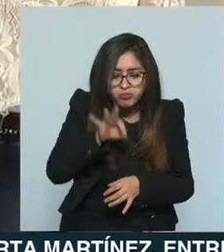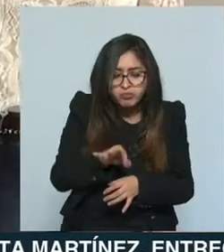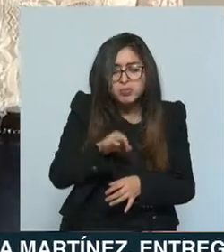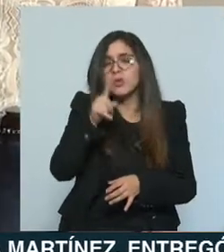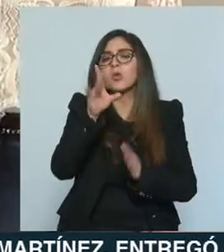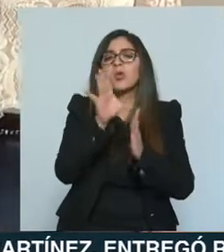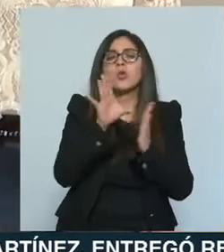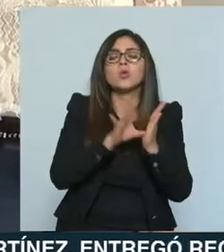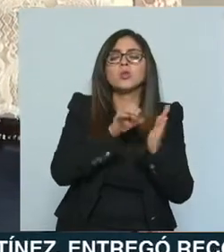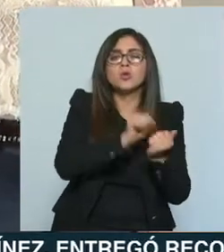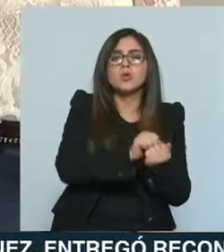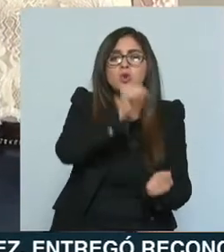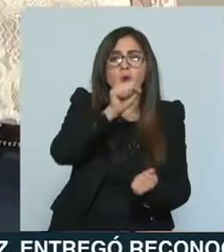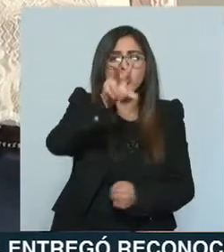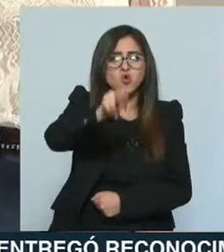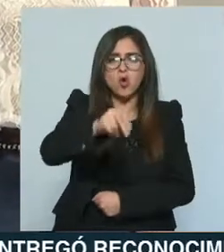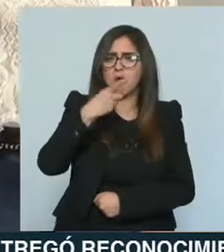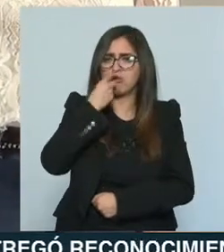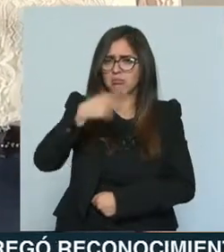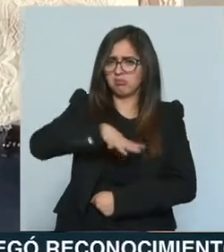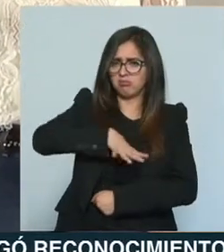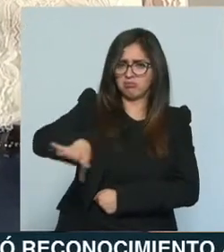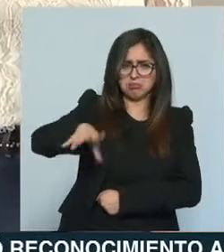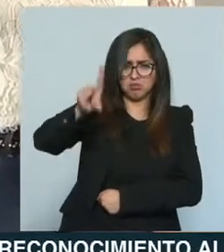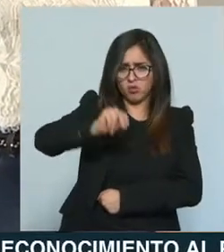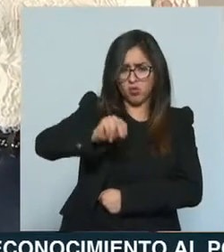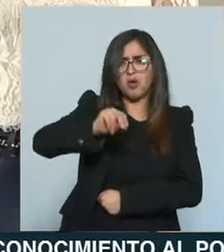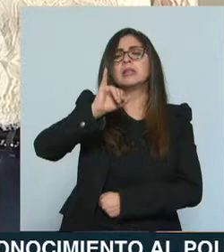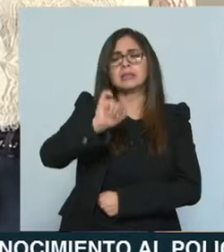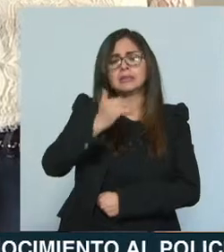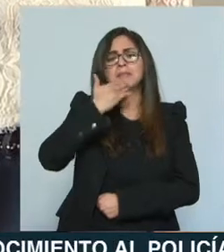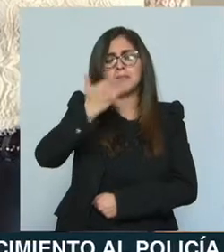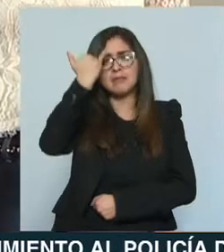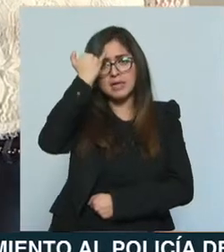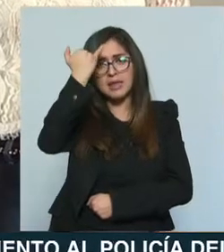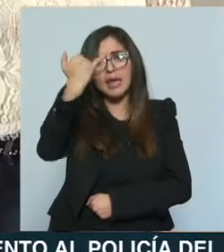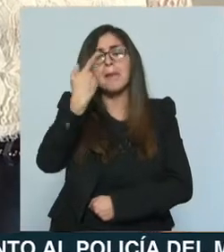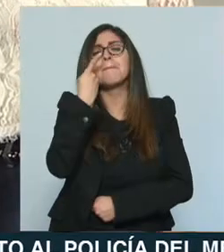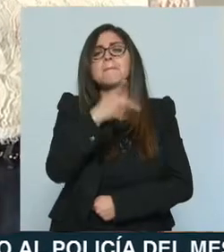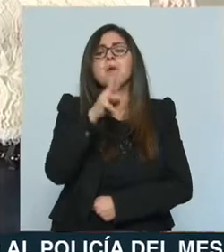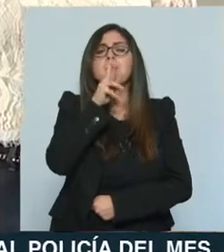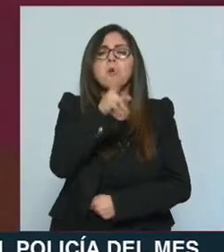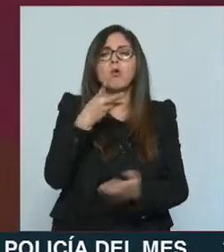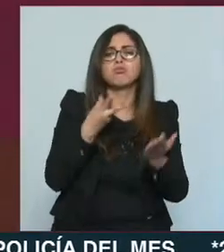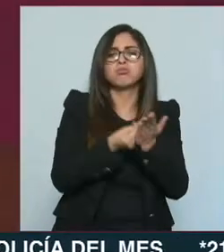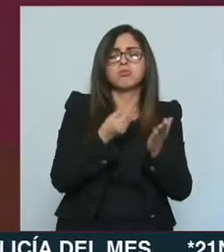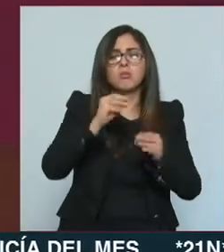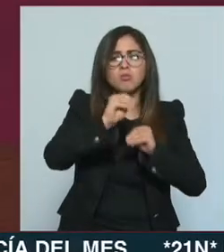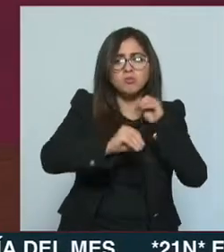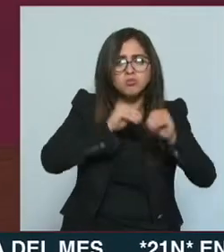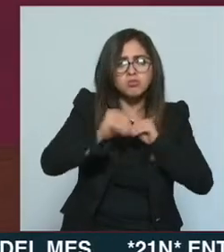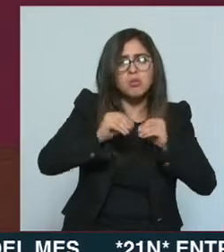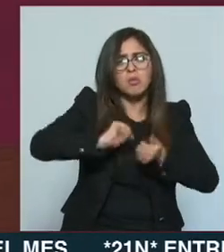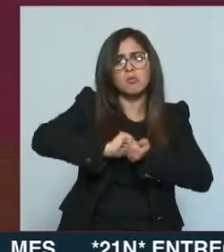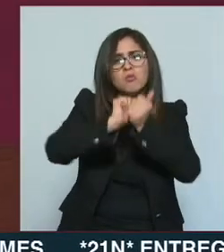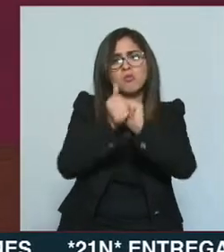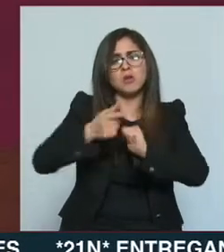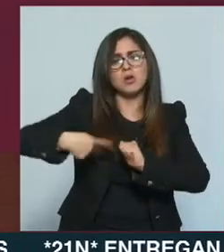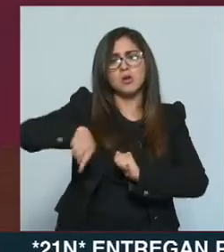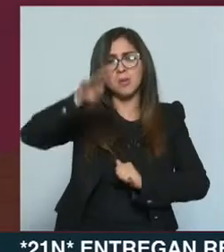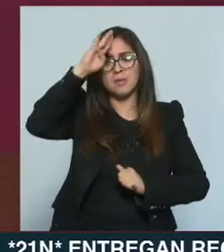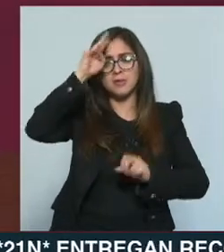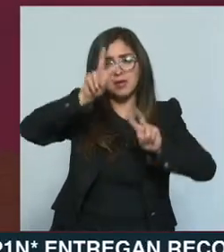para oponernos. Lo que buscamos era mejorarla, agregarle temas que para nosotros era muy